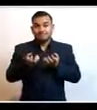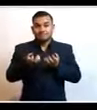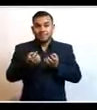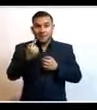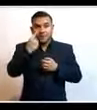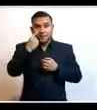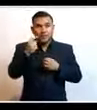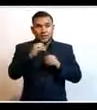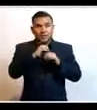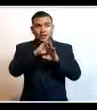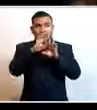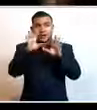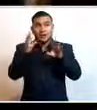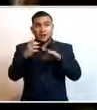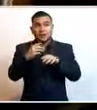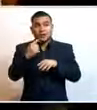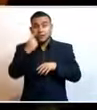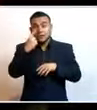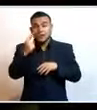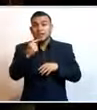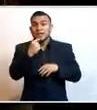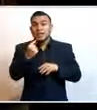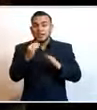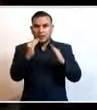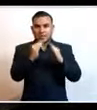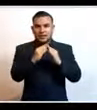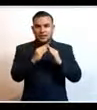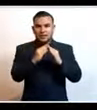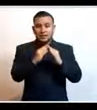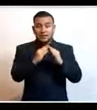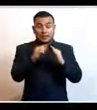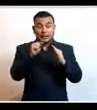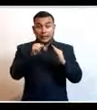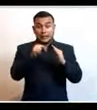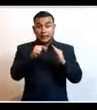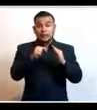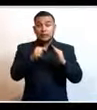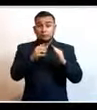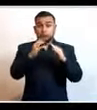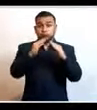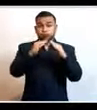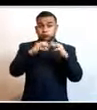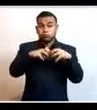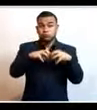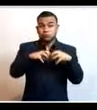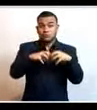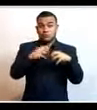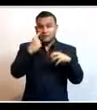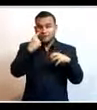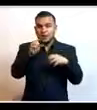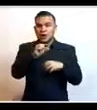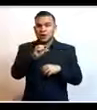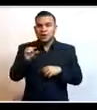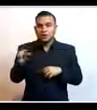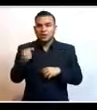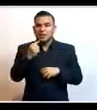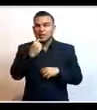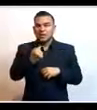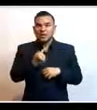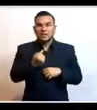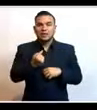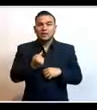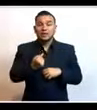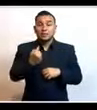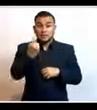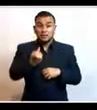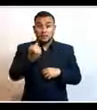inspeccionar posteriormente una vivienda que justamente fue una de las más afectadas. Ya les voy a decir quién habita esa